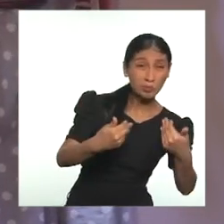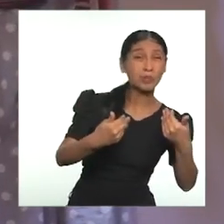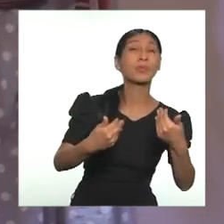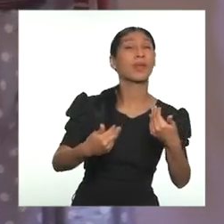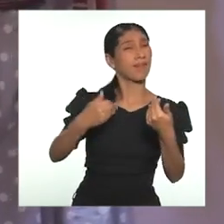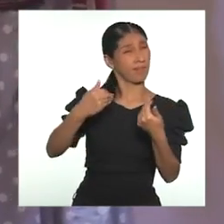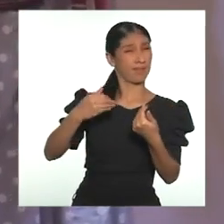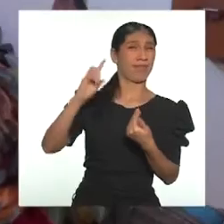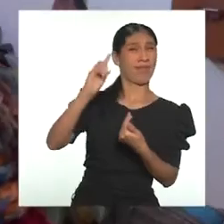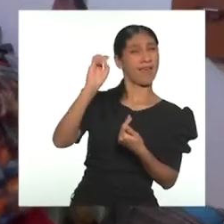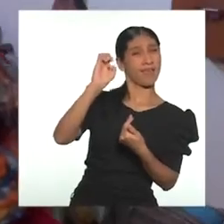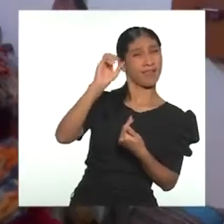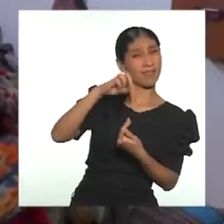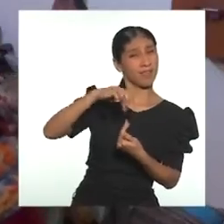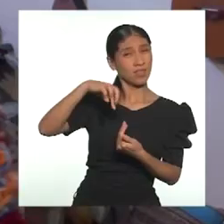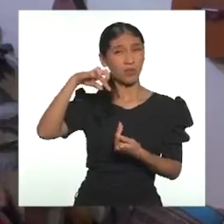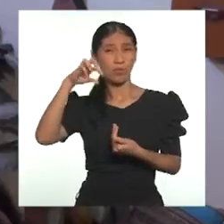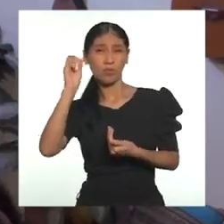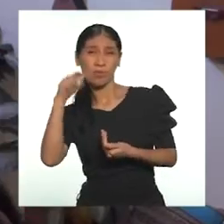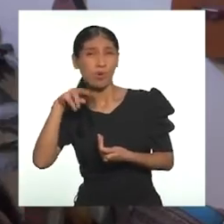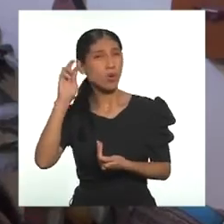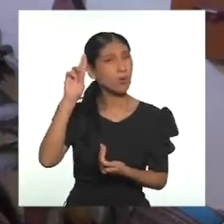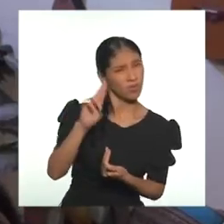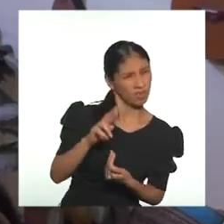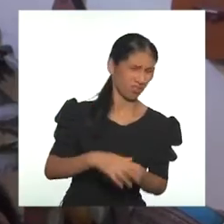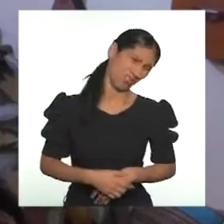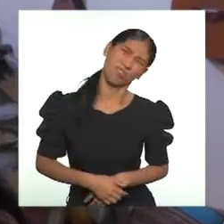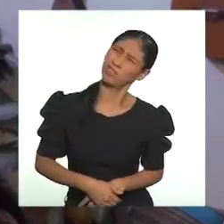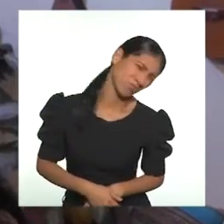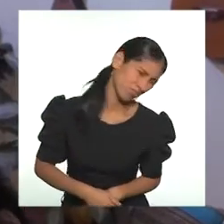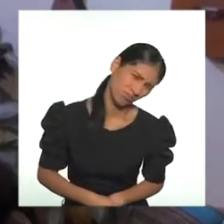descomponer! ¡Ah, no!